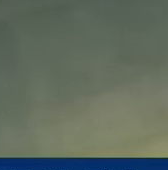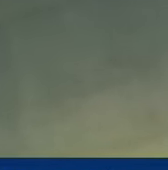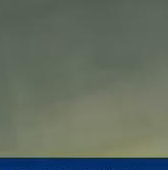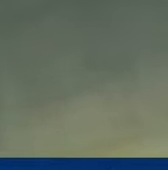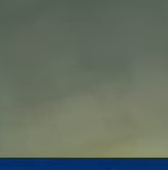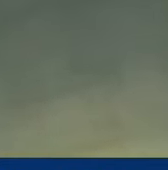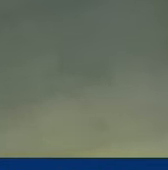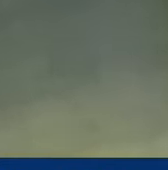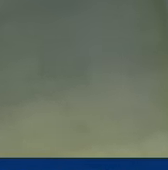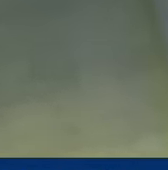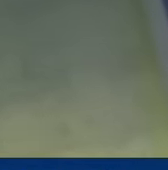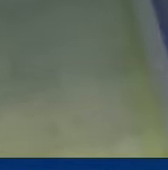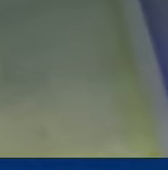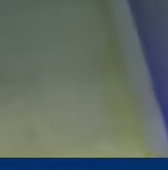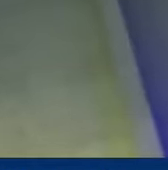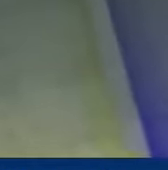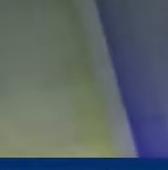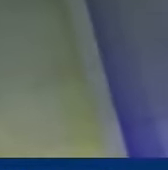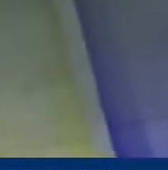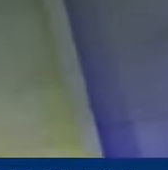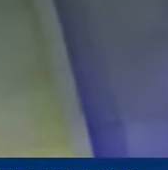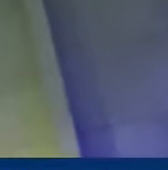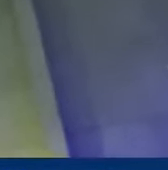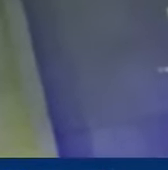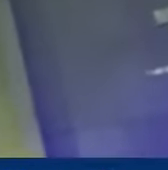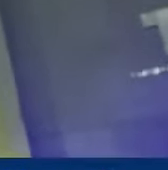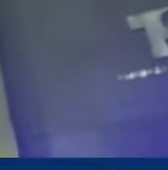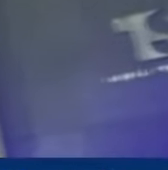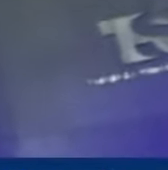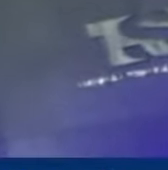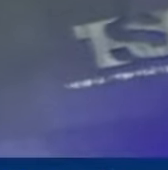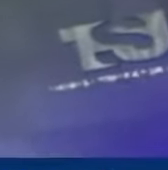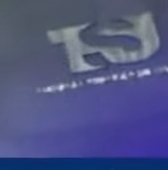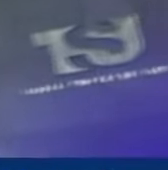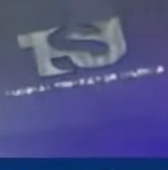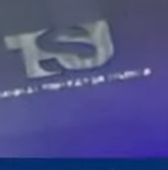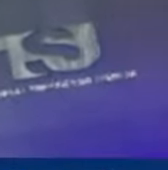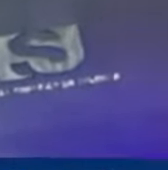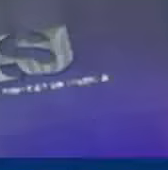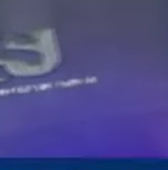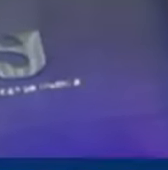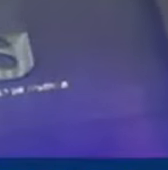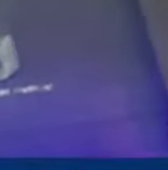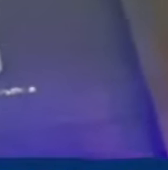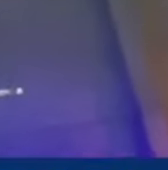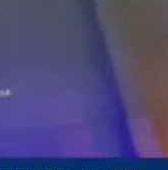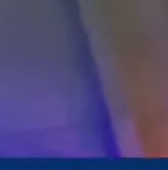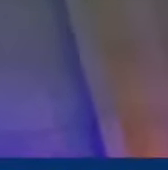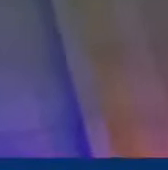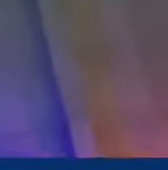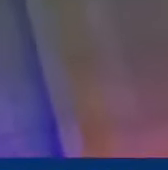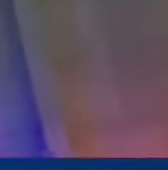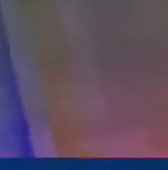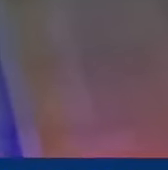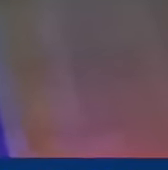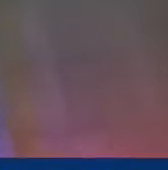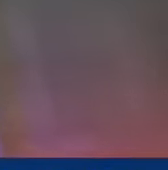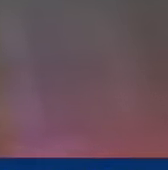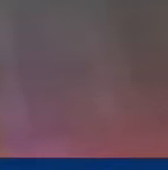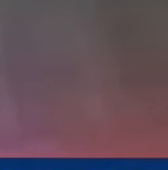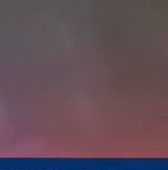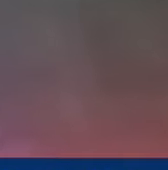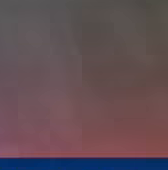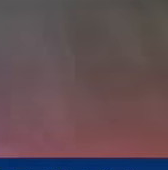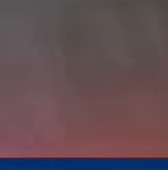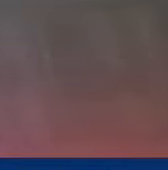Justicia. Y es importante también mencionar lo que ha denunciado las autoridades del Estado venezolano, ha denunciado también